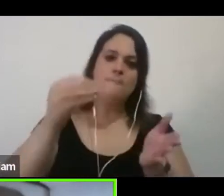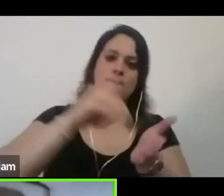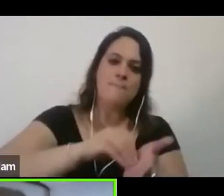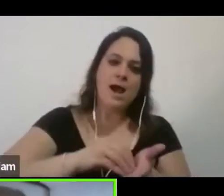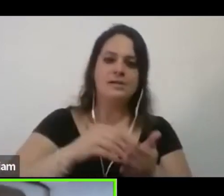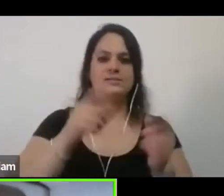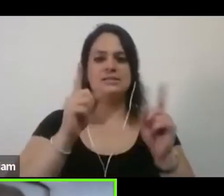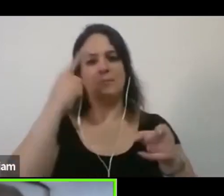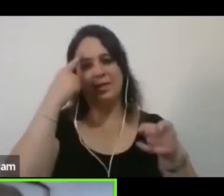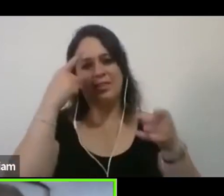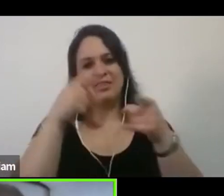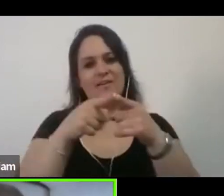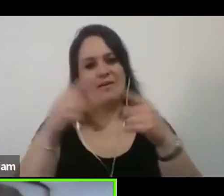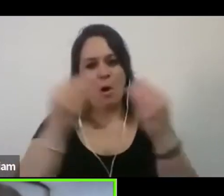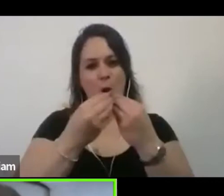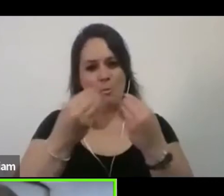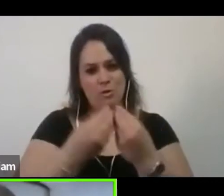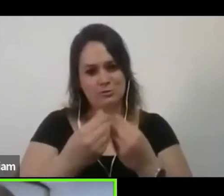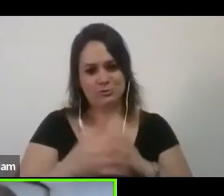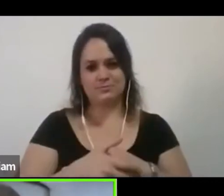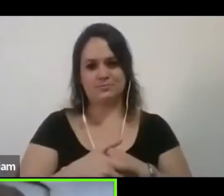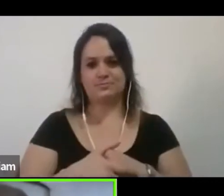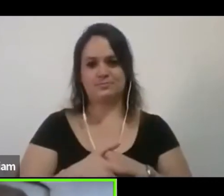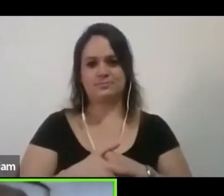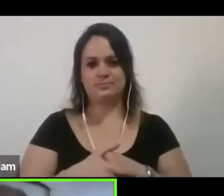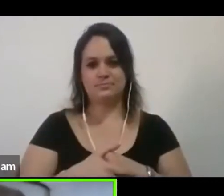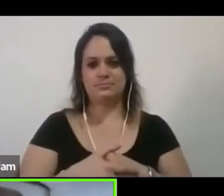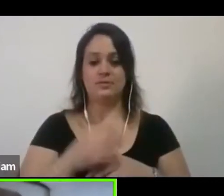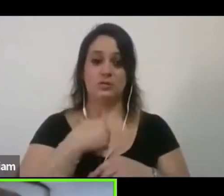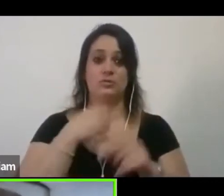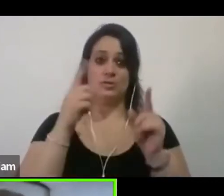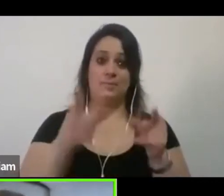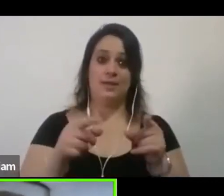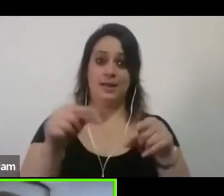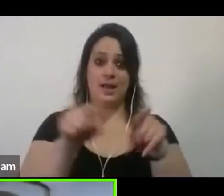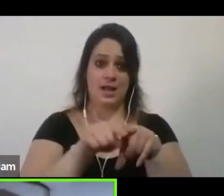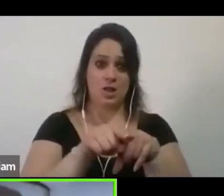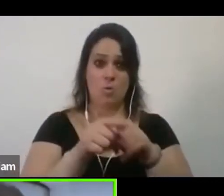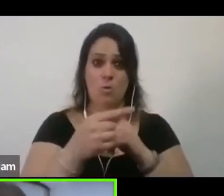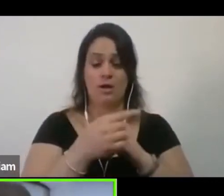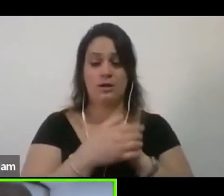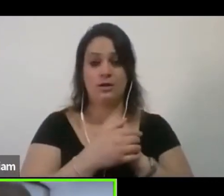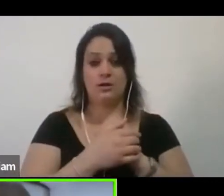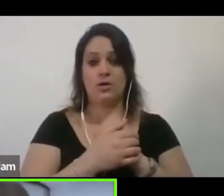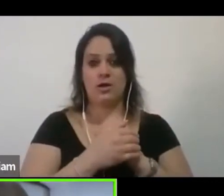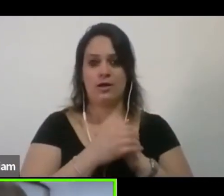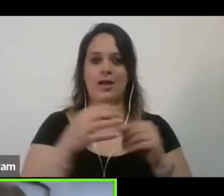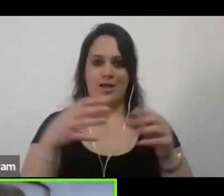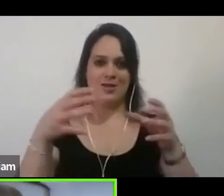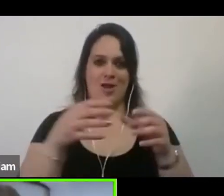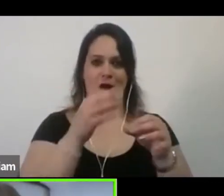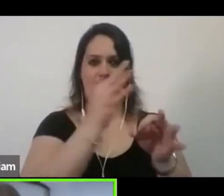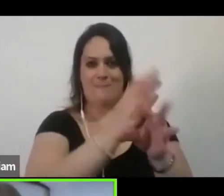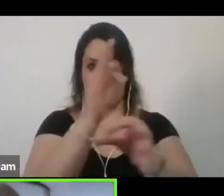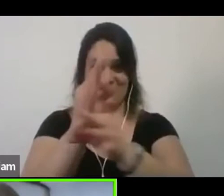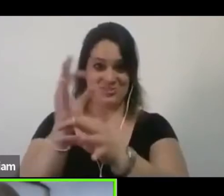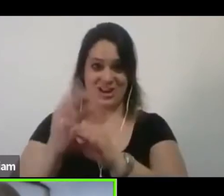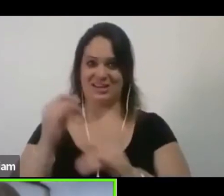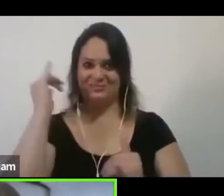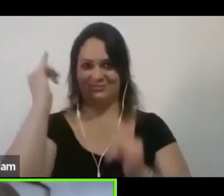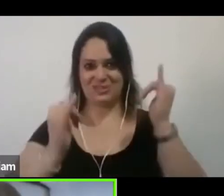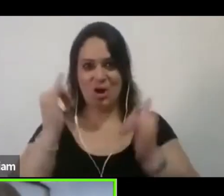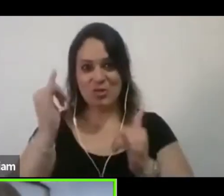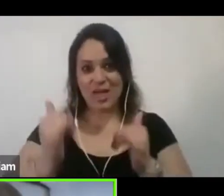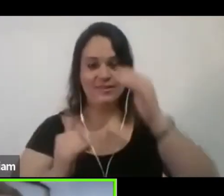desafíos. Yo también, como contaban el resto de las profesionales,